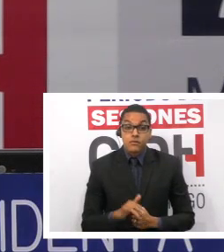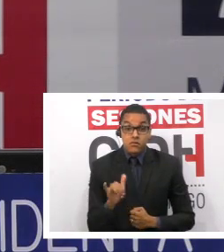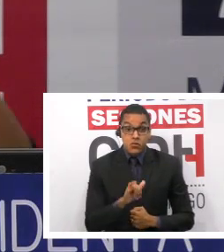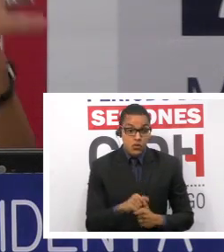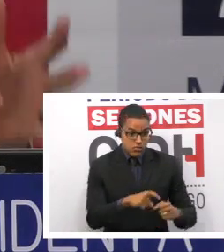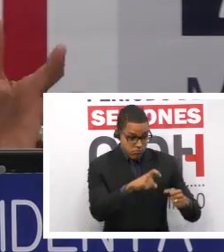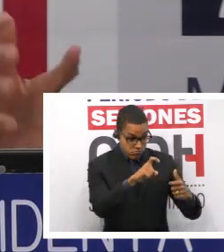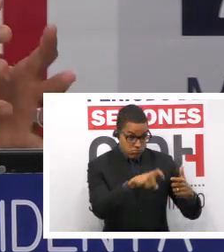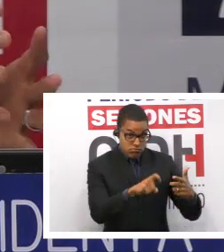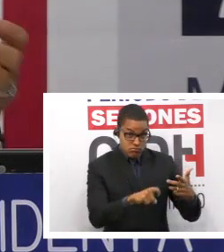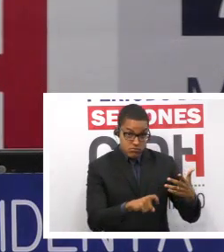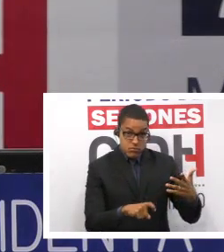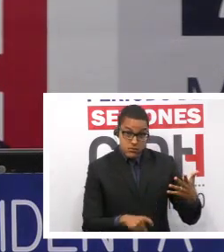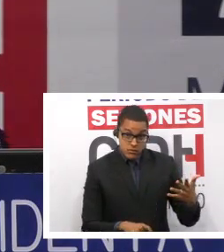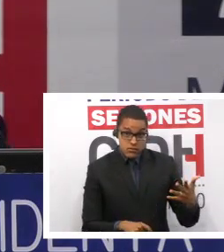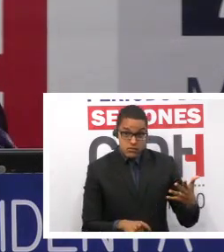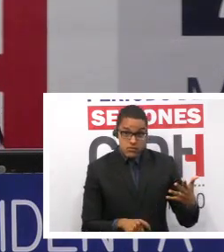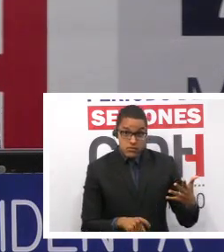efe